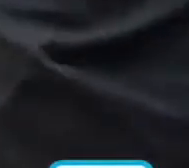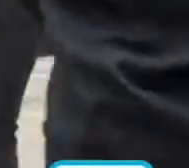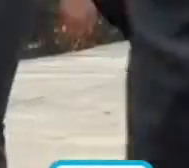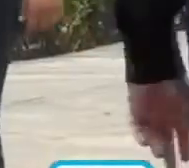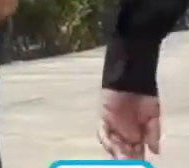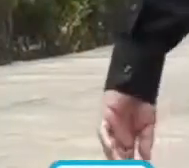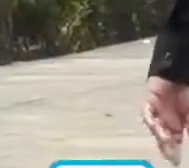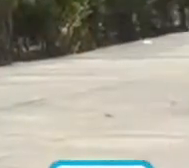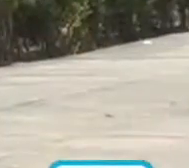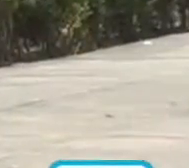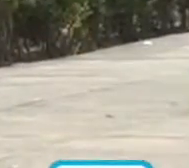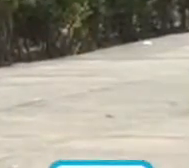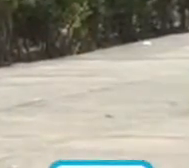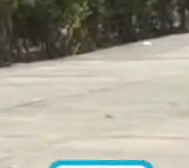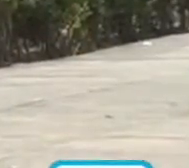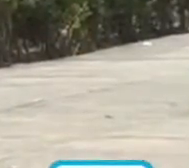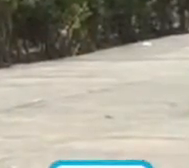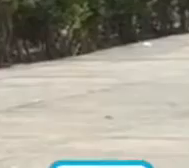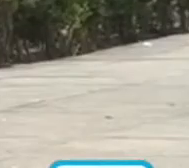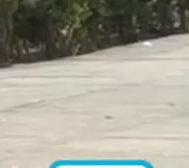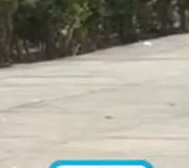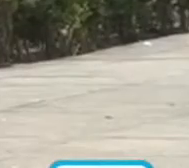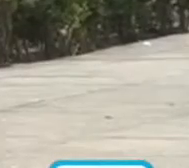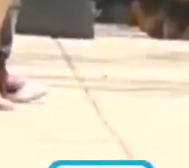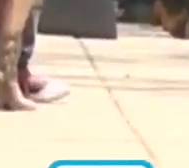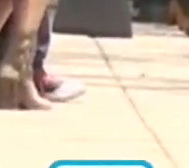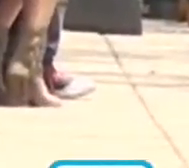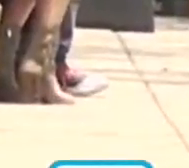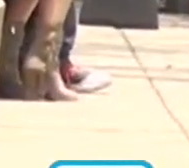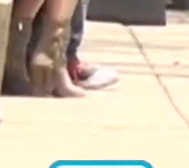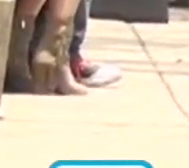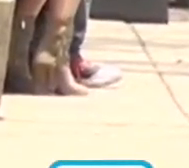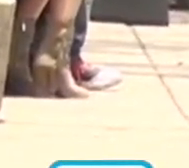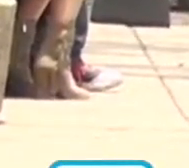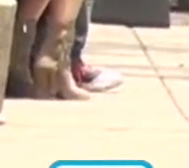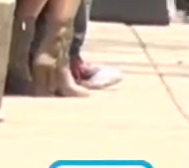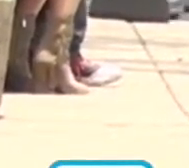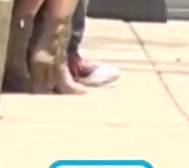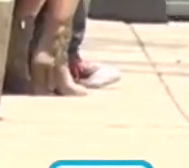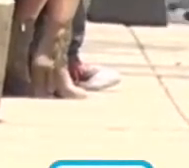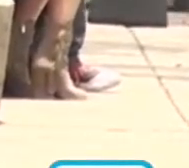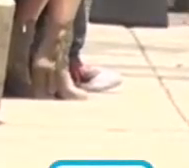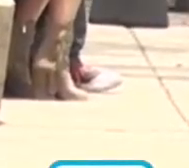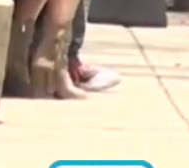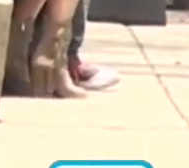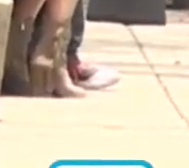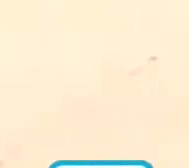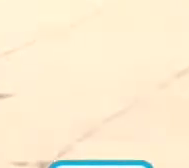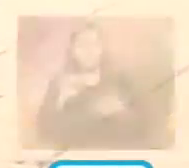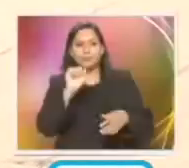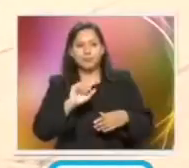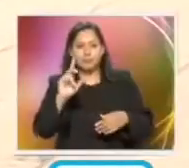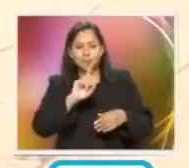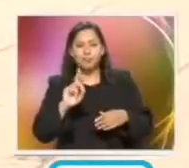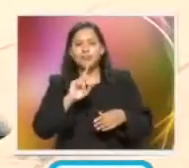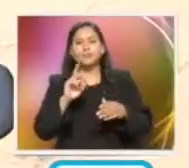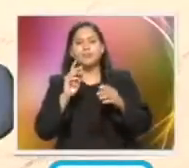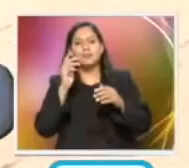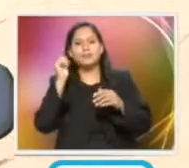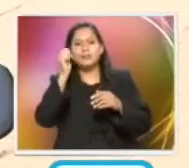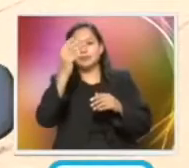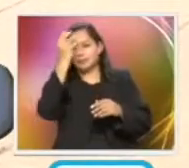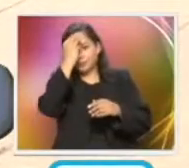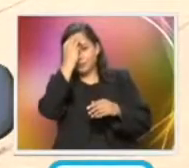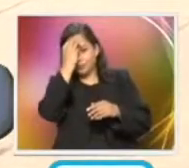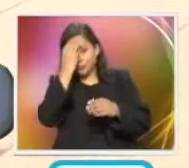Ya sea por trabajo, por diversión, por algún trámite, un café o simplemente por una caminata de fin de semana con destino a